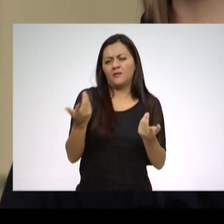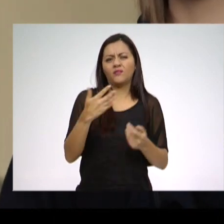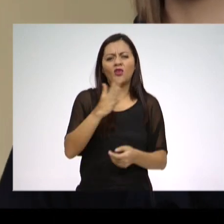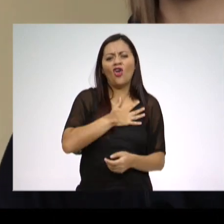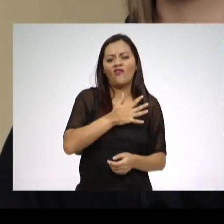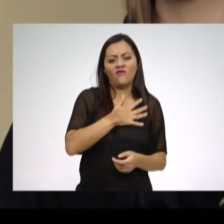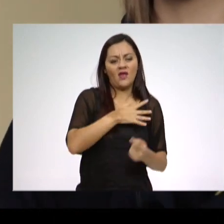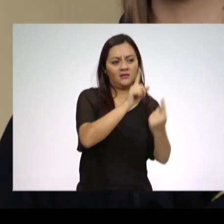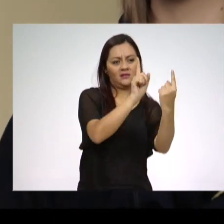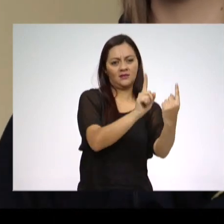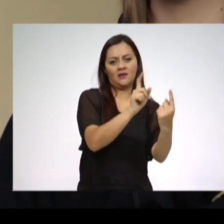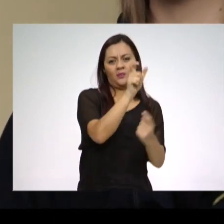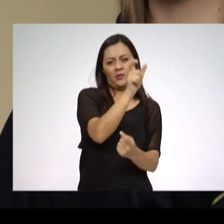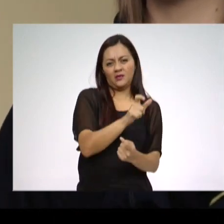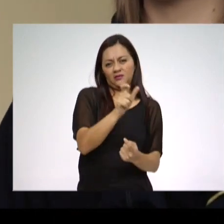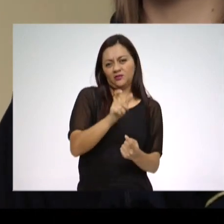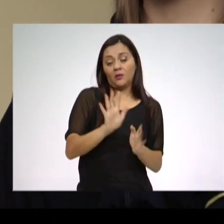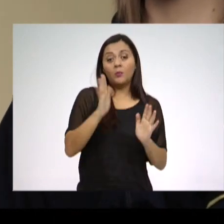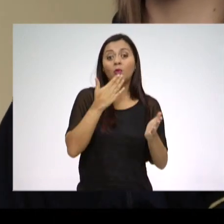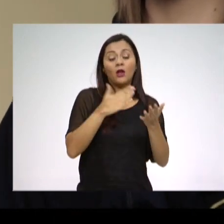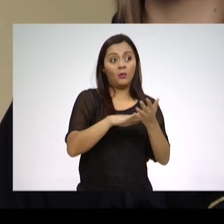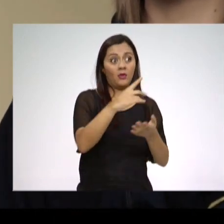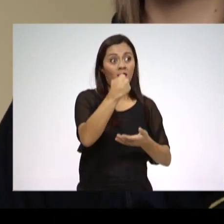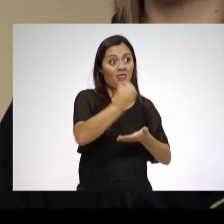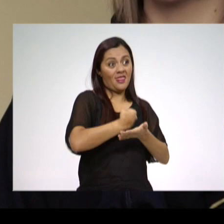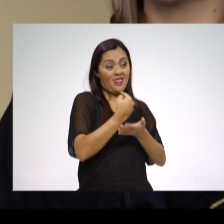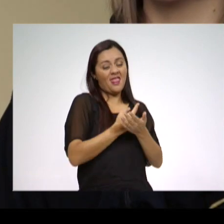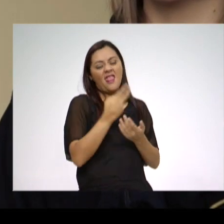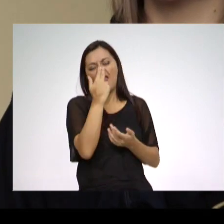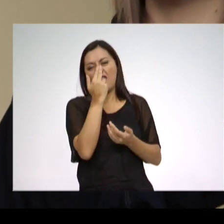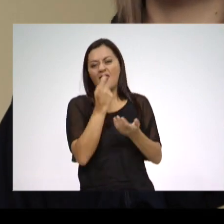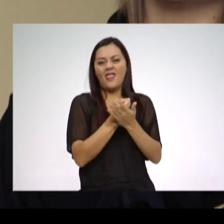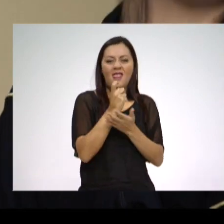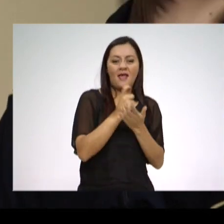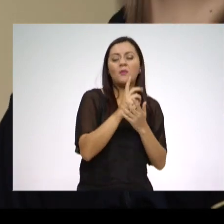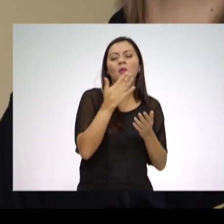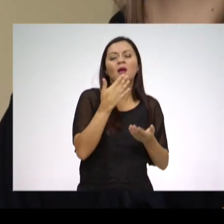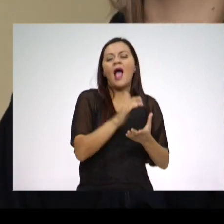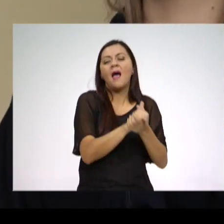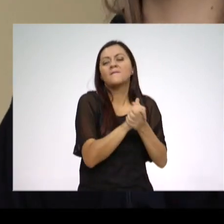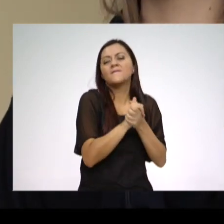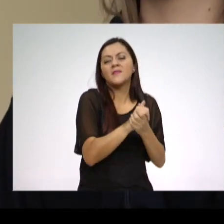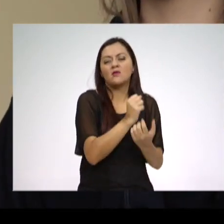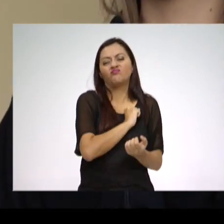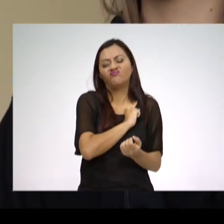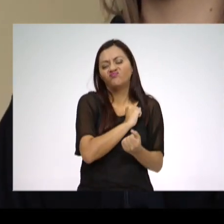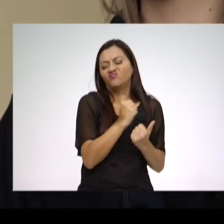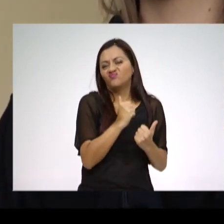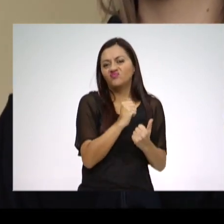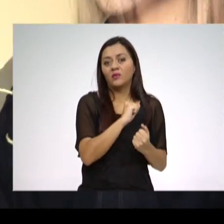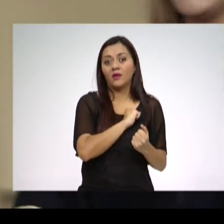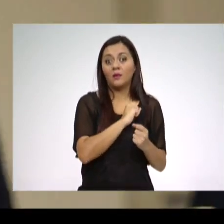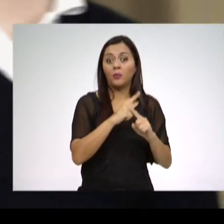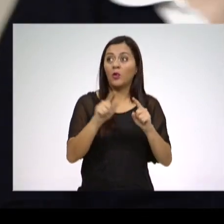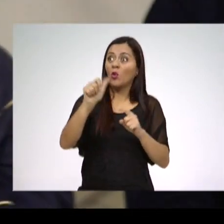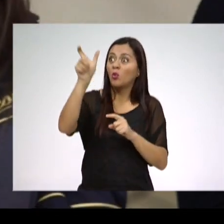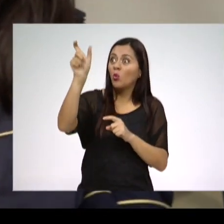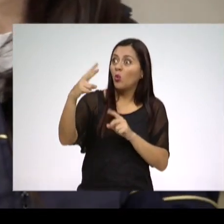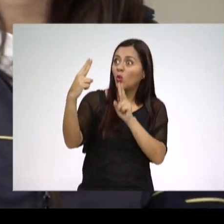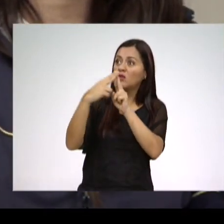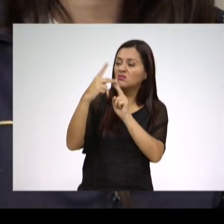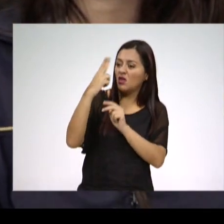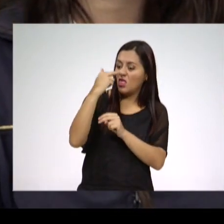esa persona. No te va a parecer igual un chiste que te lo haga tu mejor amigo o un chiste que te lo haga un desconocido. Yo tenía